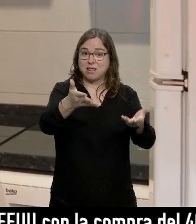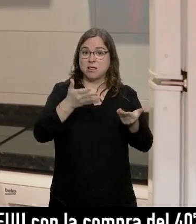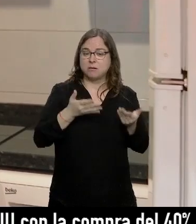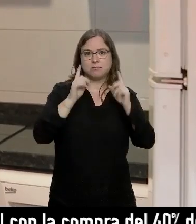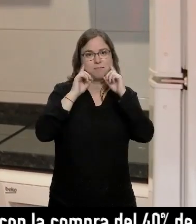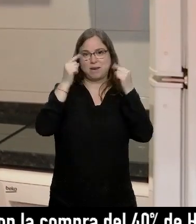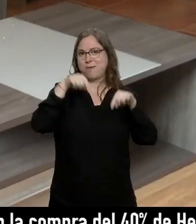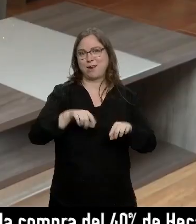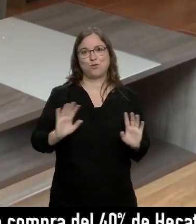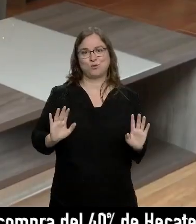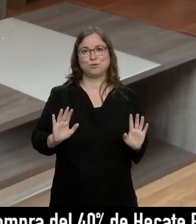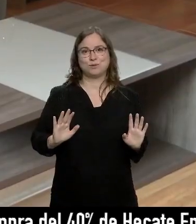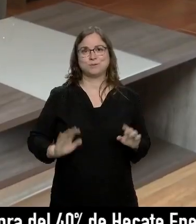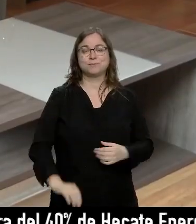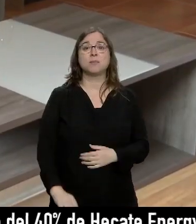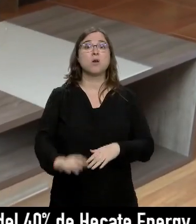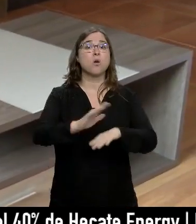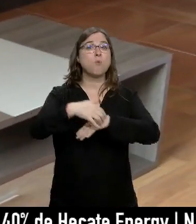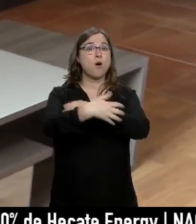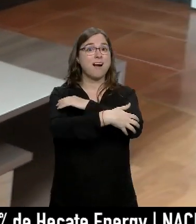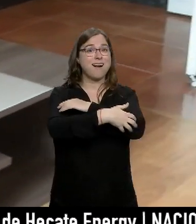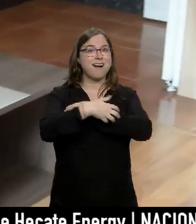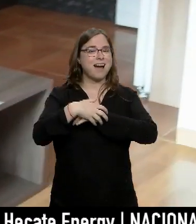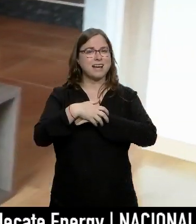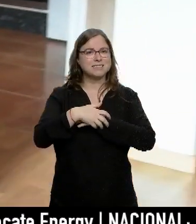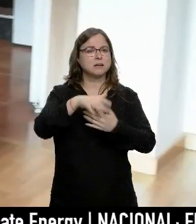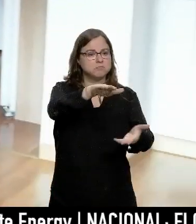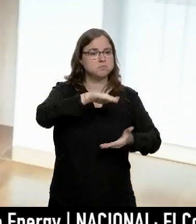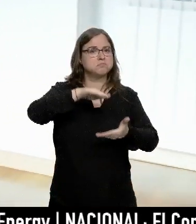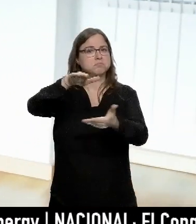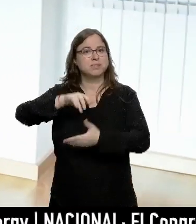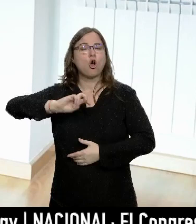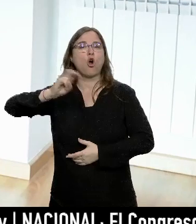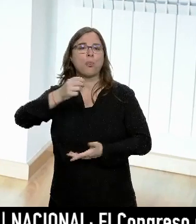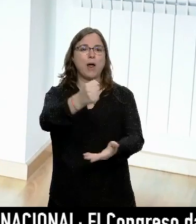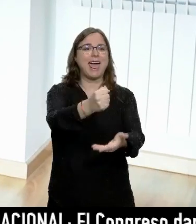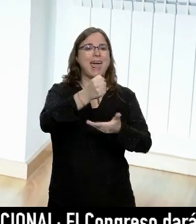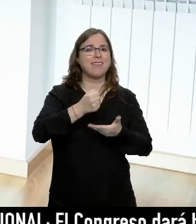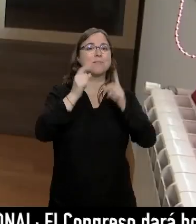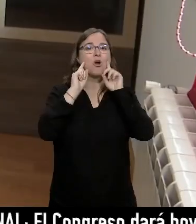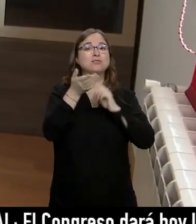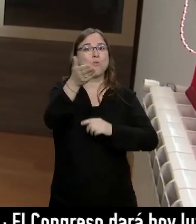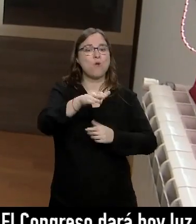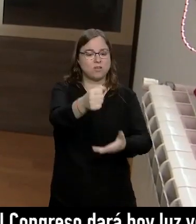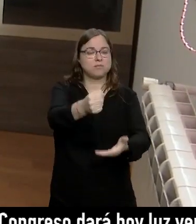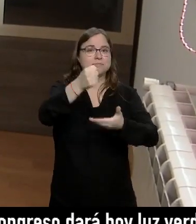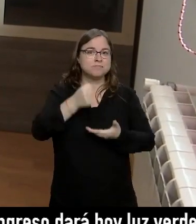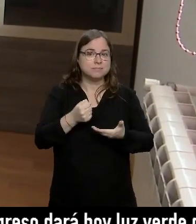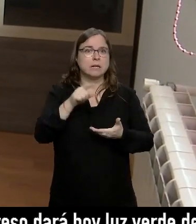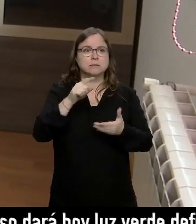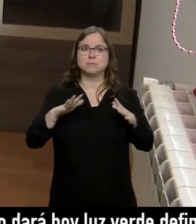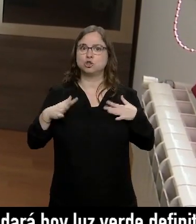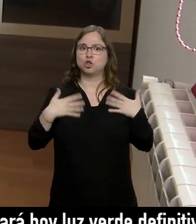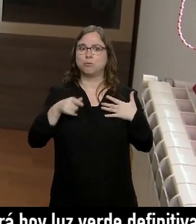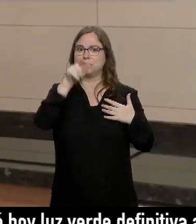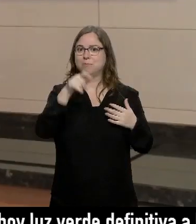primer caso que tenemos. Y es que Cáritas Ponferrada ha recibido otros inmuebles como herencia de personas fallecidas. De ahí, en cierto modo, la sorpresa con